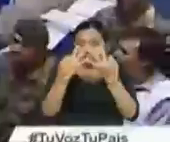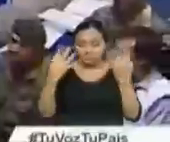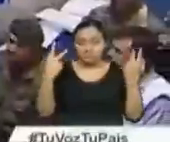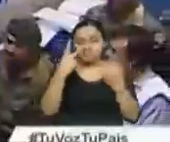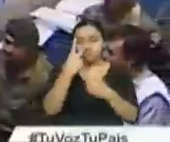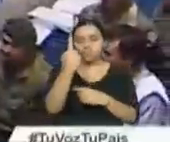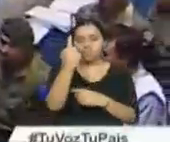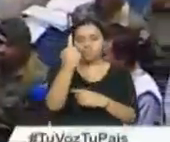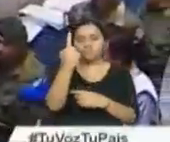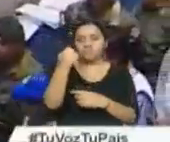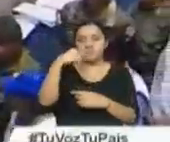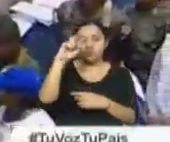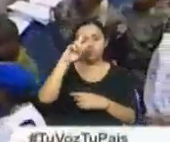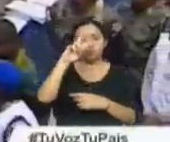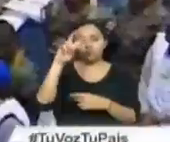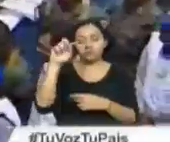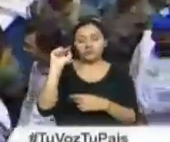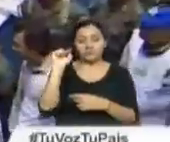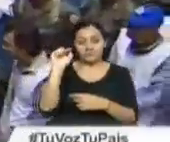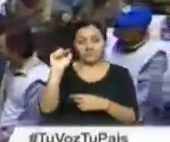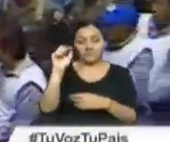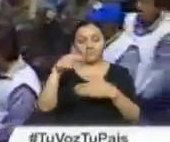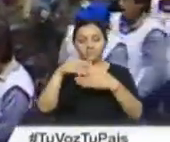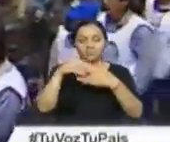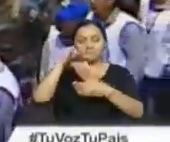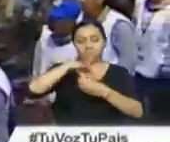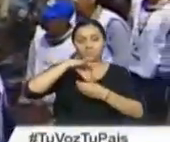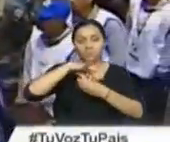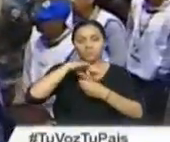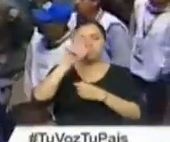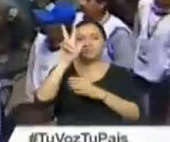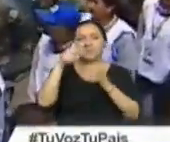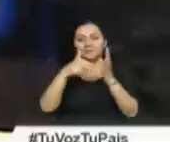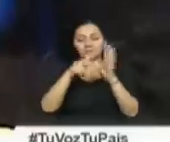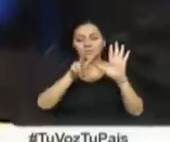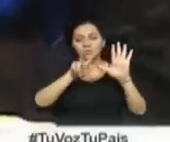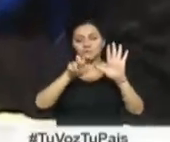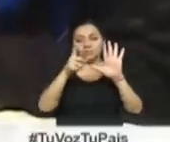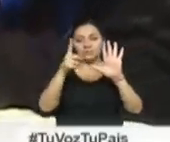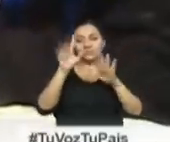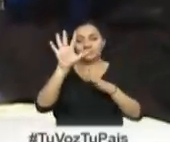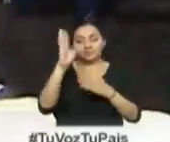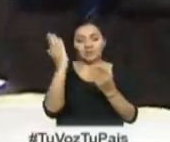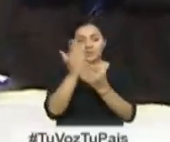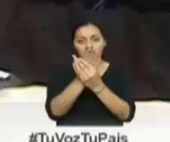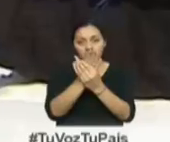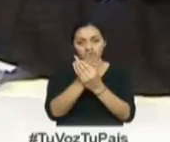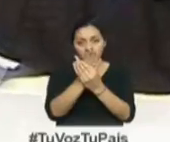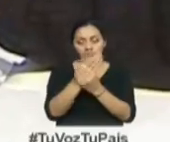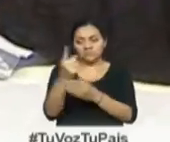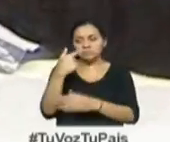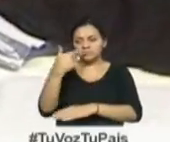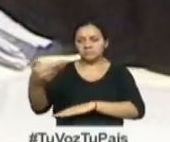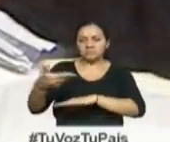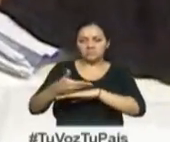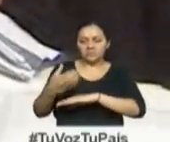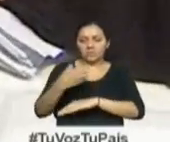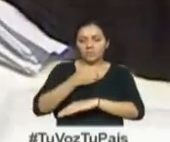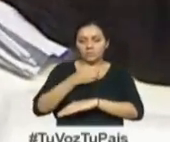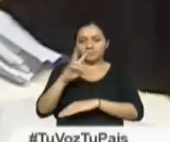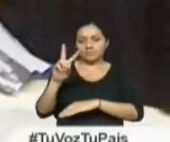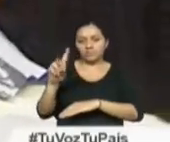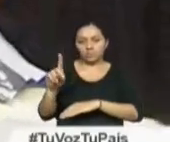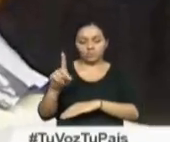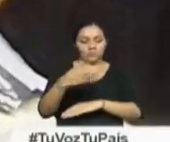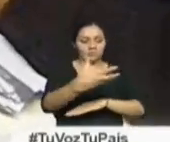1.275.450 votos, correspondientes a 3.865 actas impugnadas por las organizaciones políticas Creo, Suma y Alianza País, los